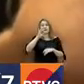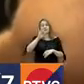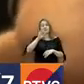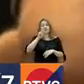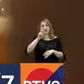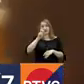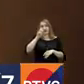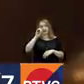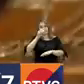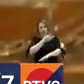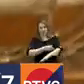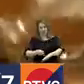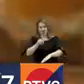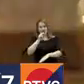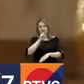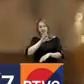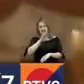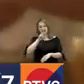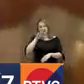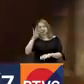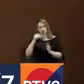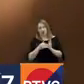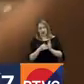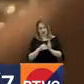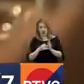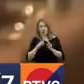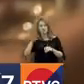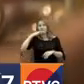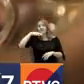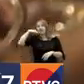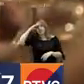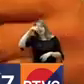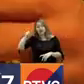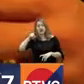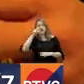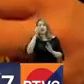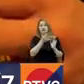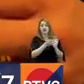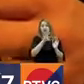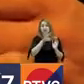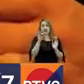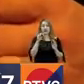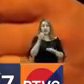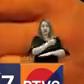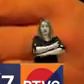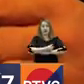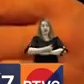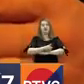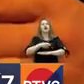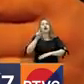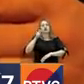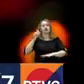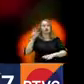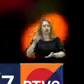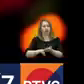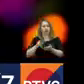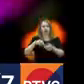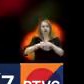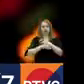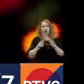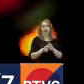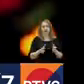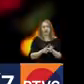dosis y en medellín 3500 bares están preparados para autorizar el ingreso con carne por su lado bucaramanga